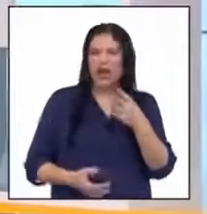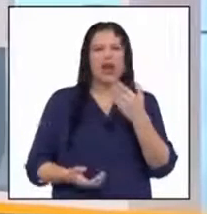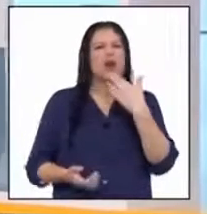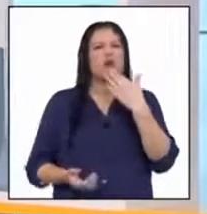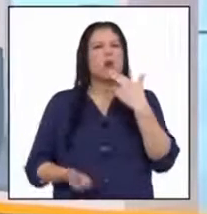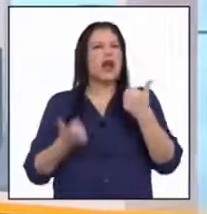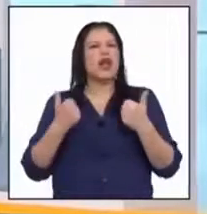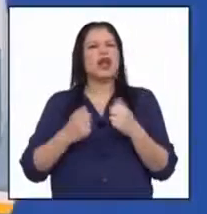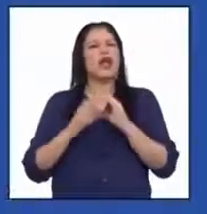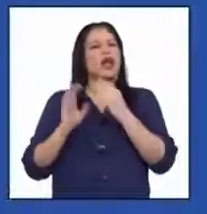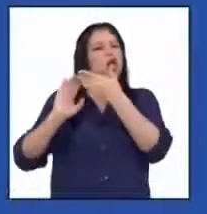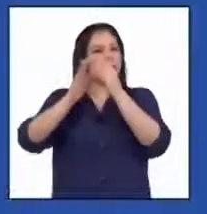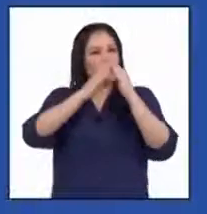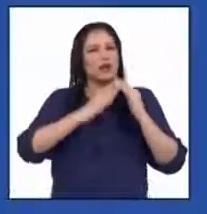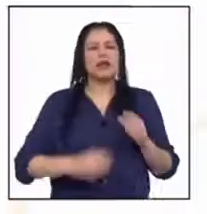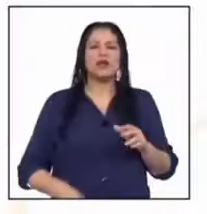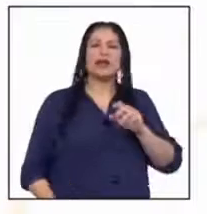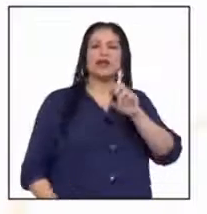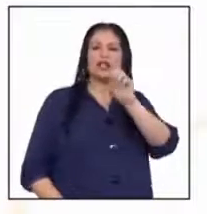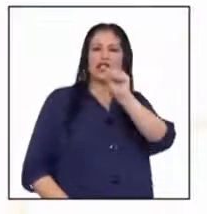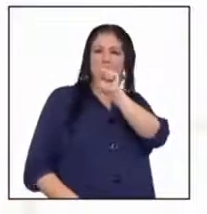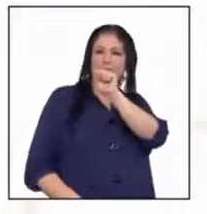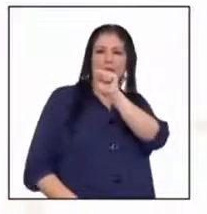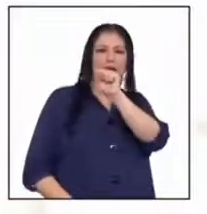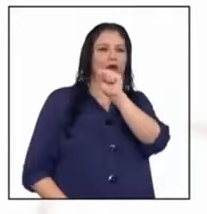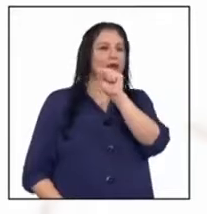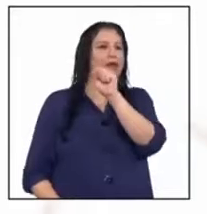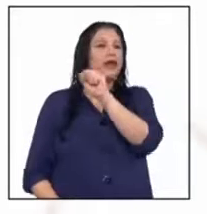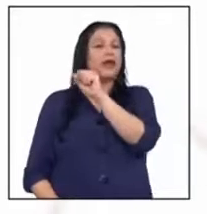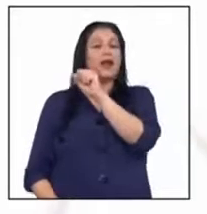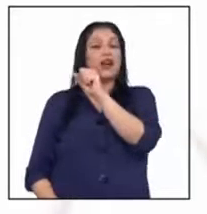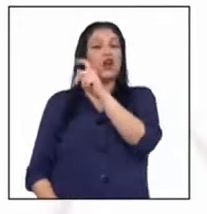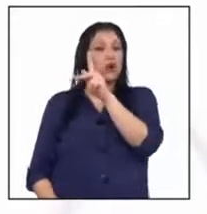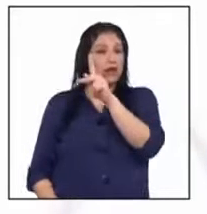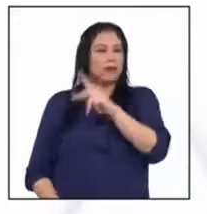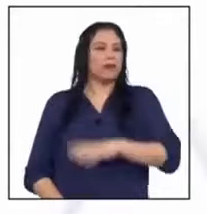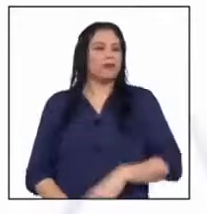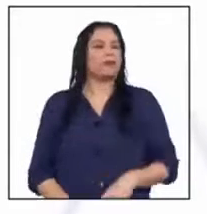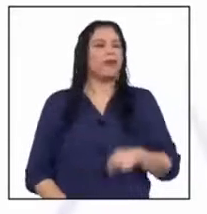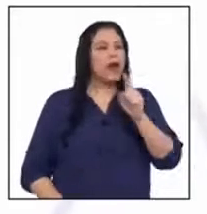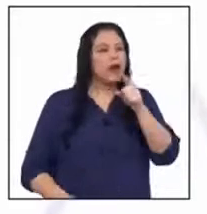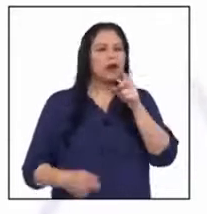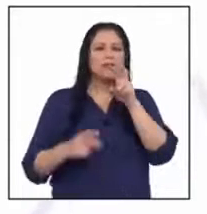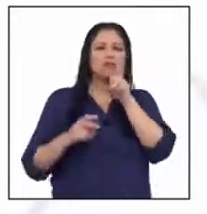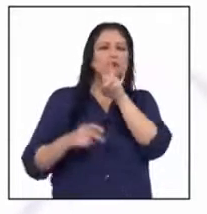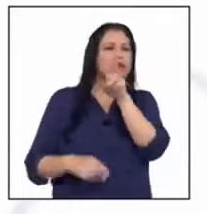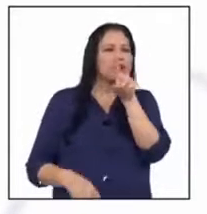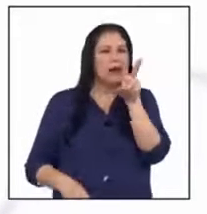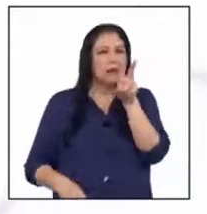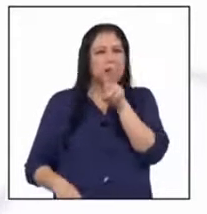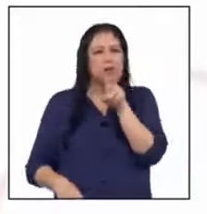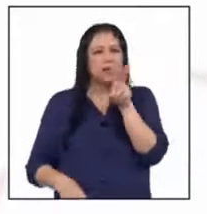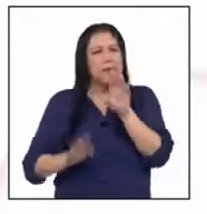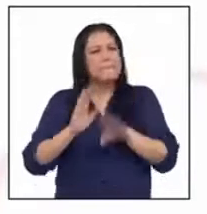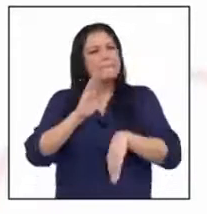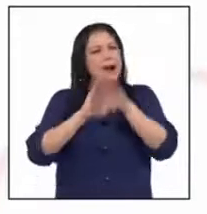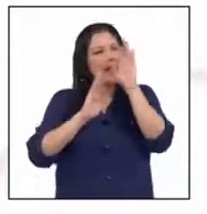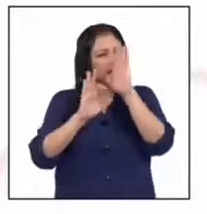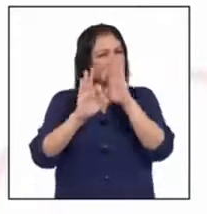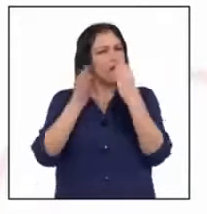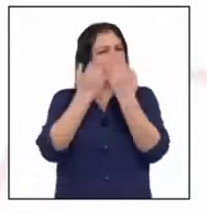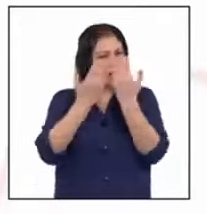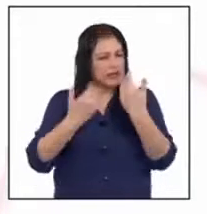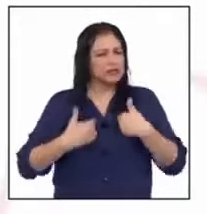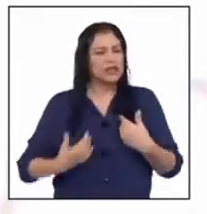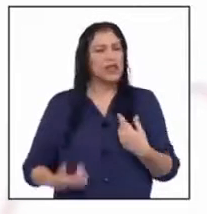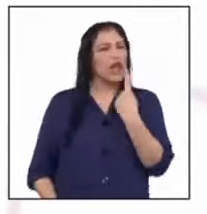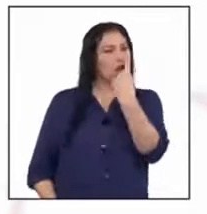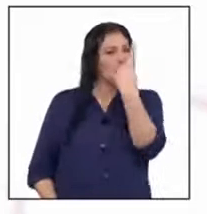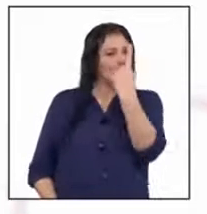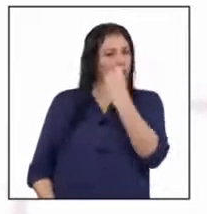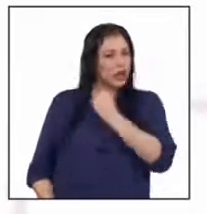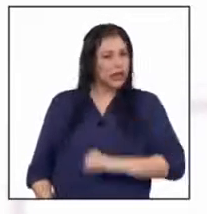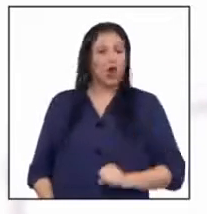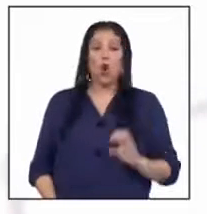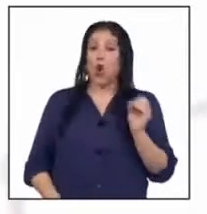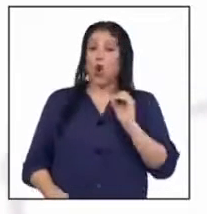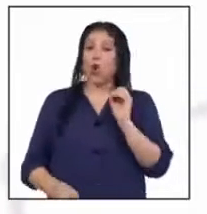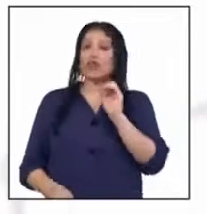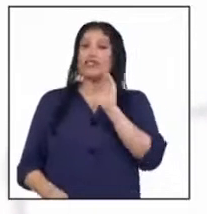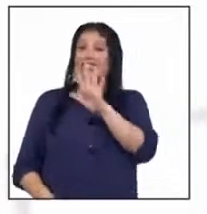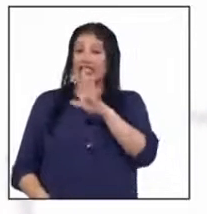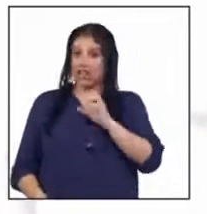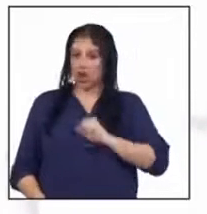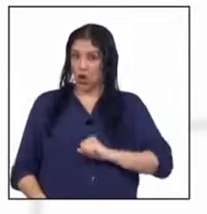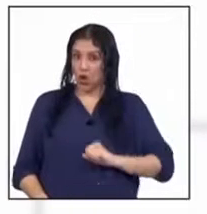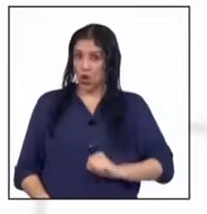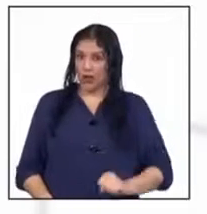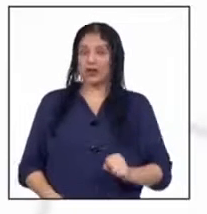comunidad Shipibo Conibo. Aquí podemos observar que la mayor cantidad de familias tiene un hijo o 5 hijos y